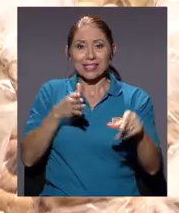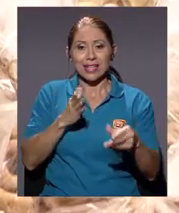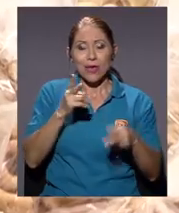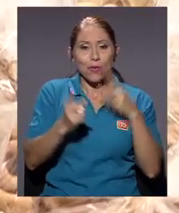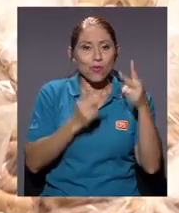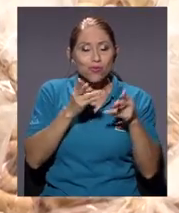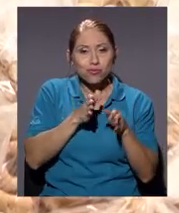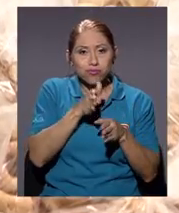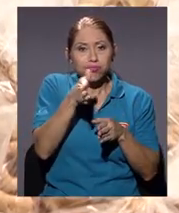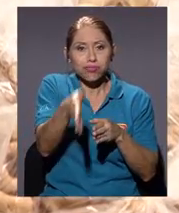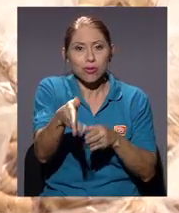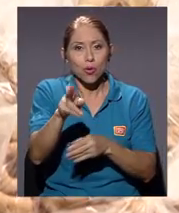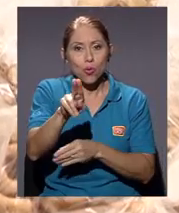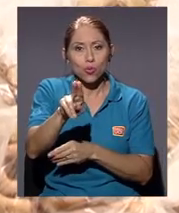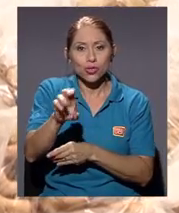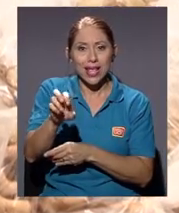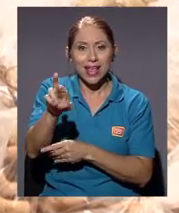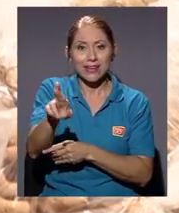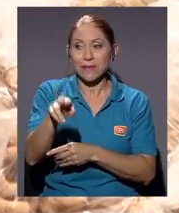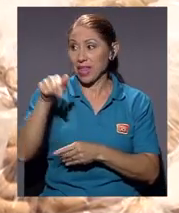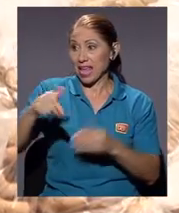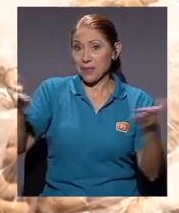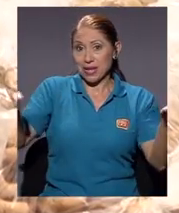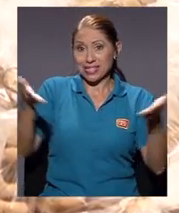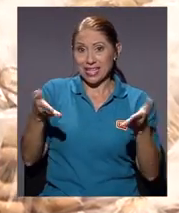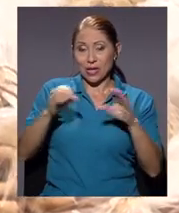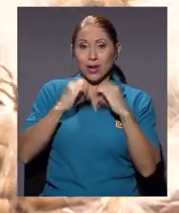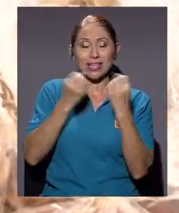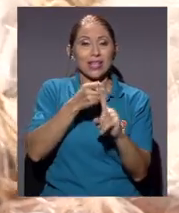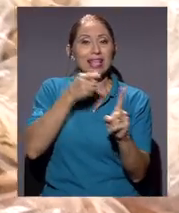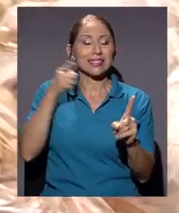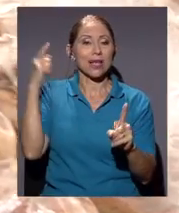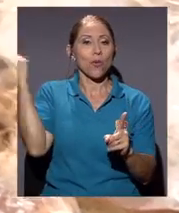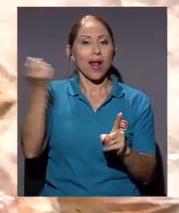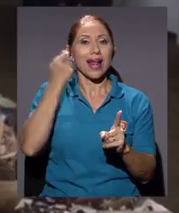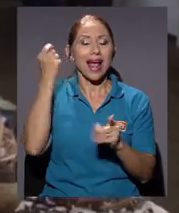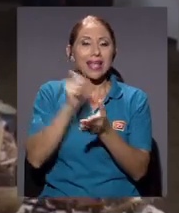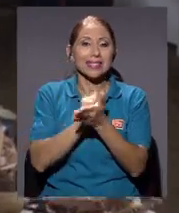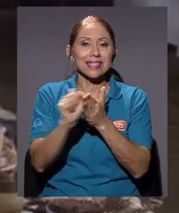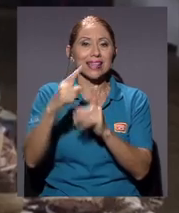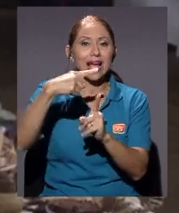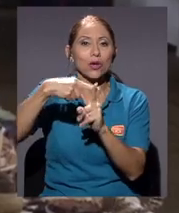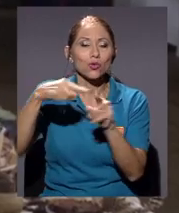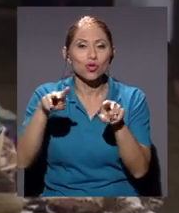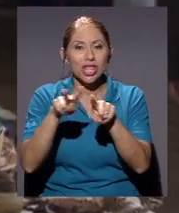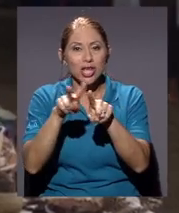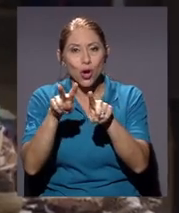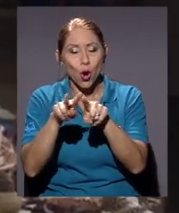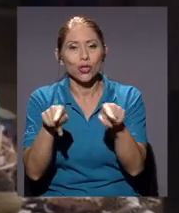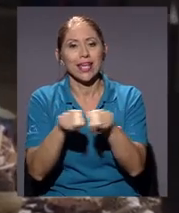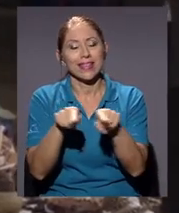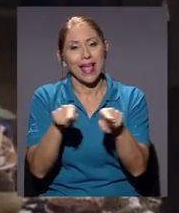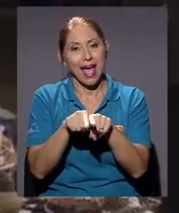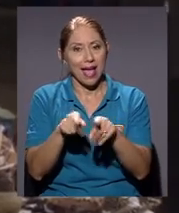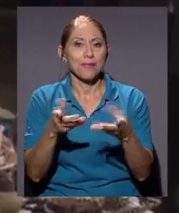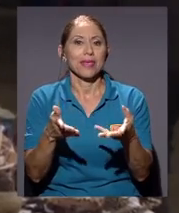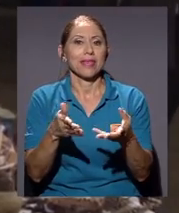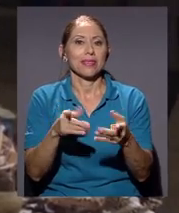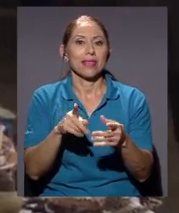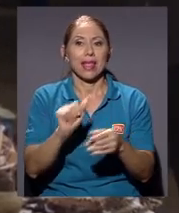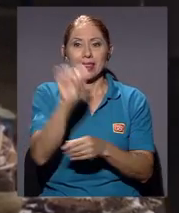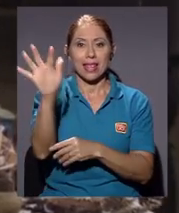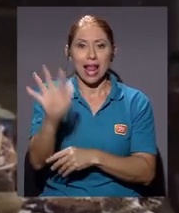país. Aquí tenemos presencia de organizaciones que vienen de Guanacaste, Santa Cruz, Nicoya, tenemos organizaciones que vienen